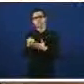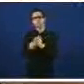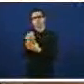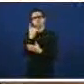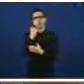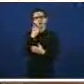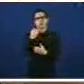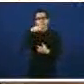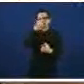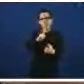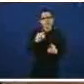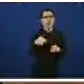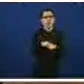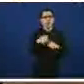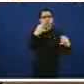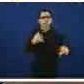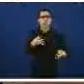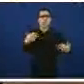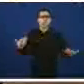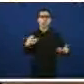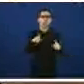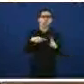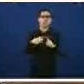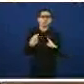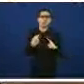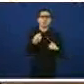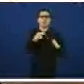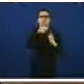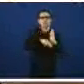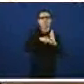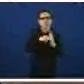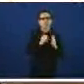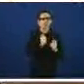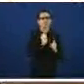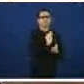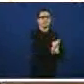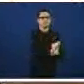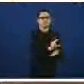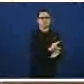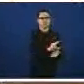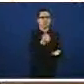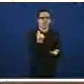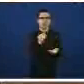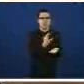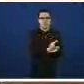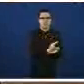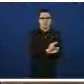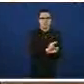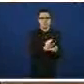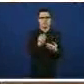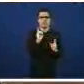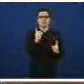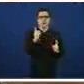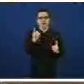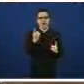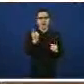os riscos e as condiciós nas que estaban depositando os seus cartos Son, en moitos casos, os aforros dunha